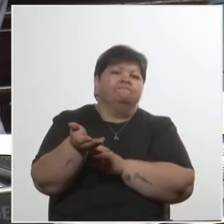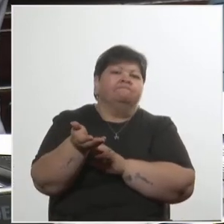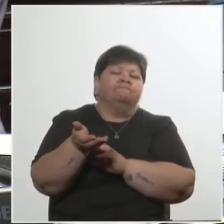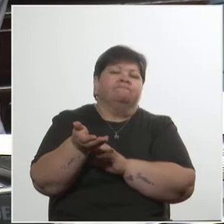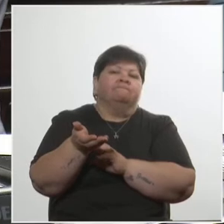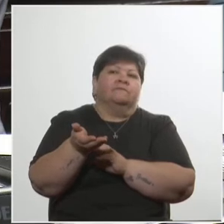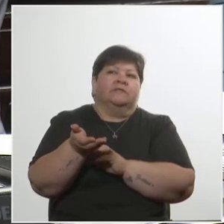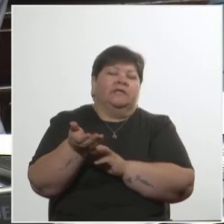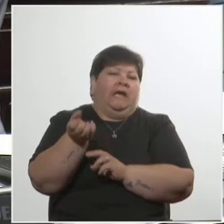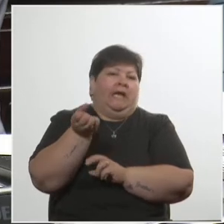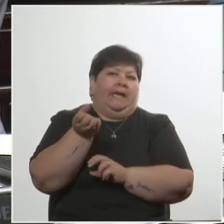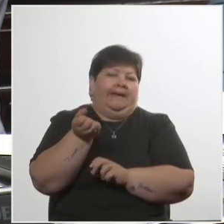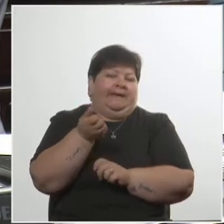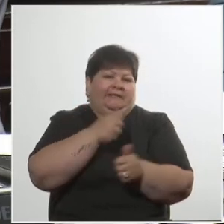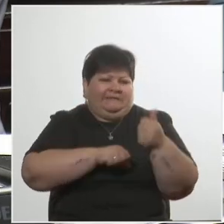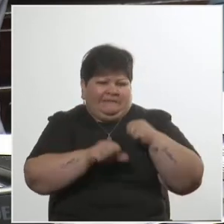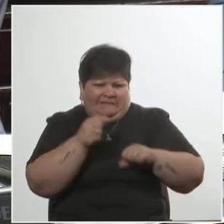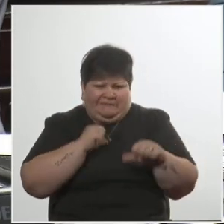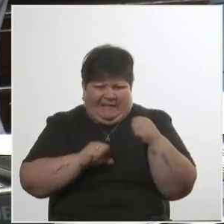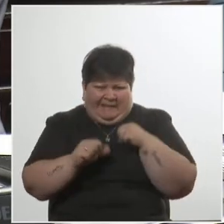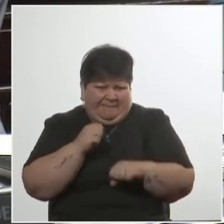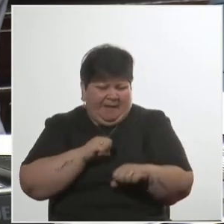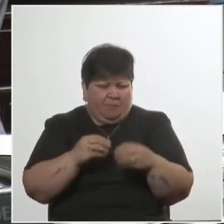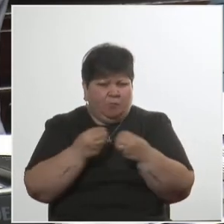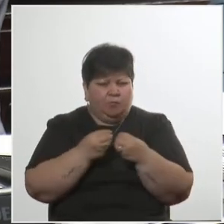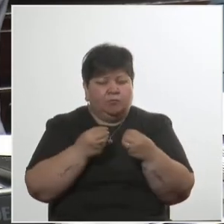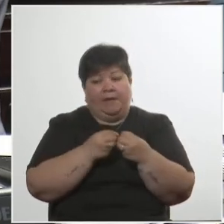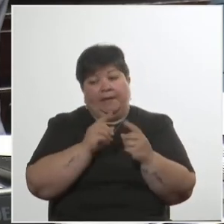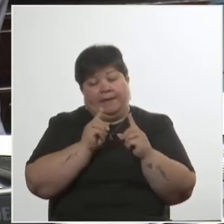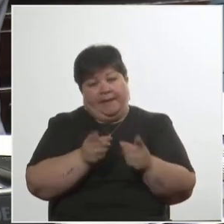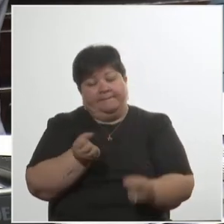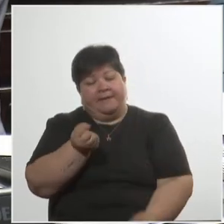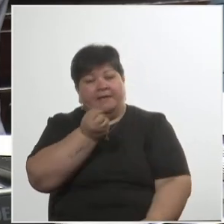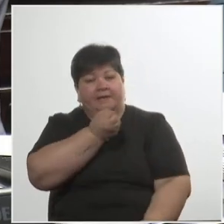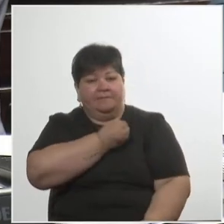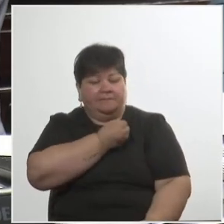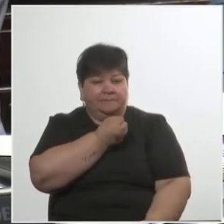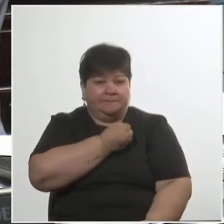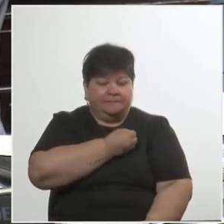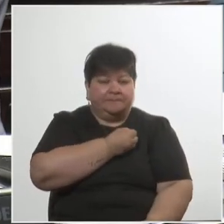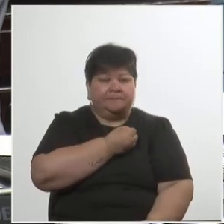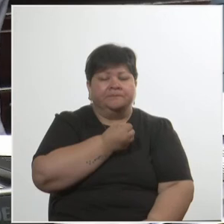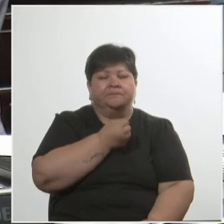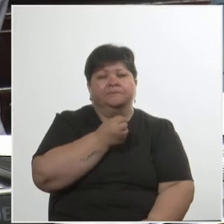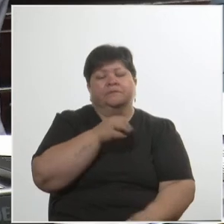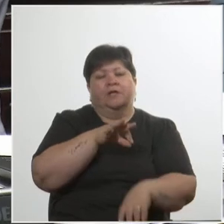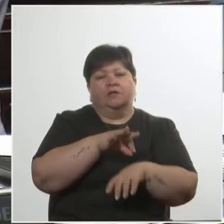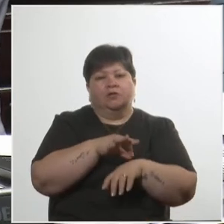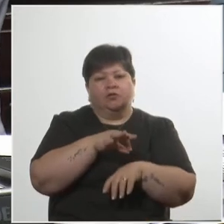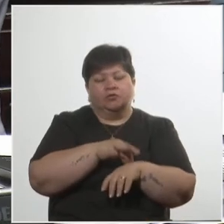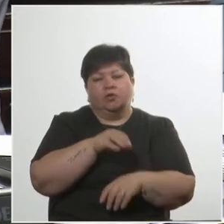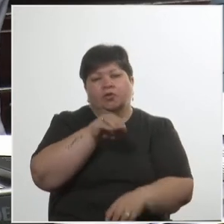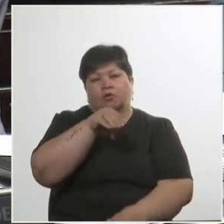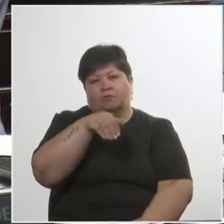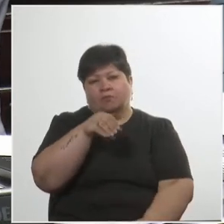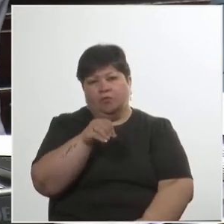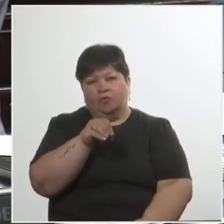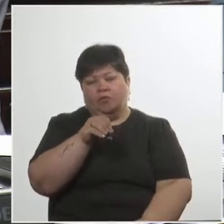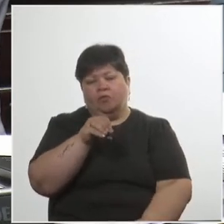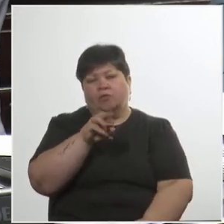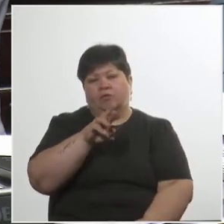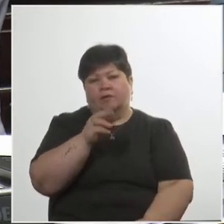su vida la muerte del asesinato de del doctor julio moratón manaro del conductor de